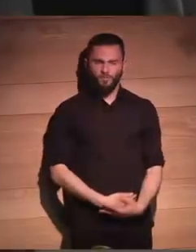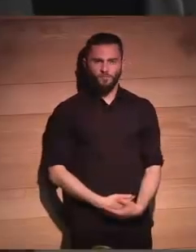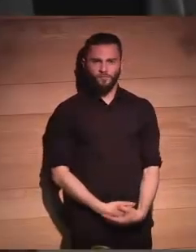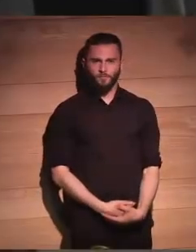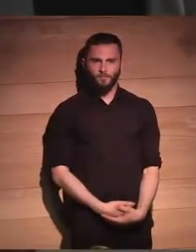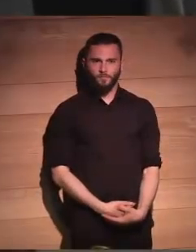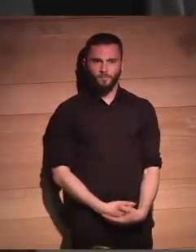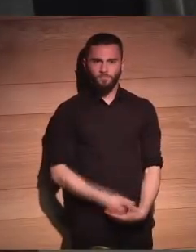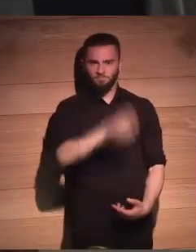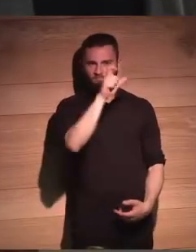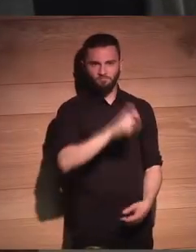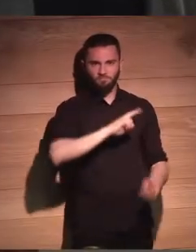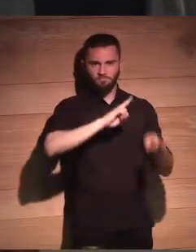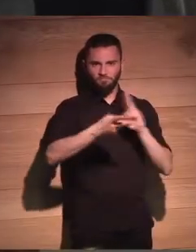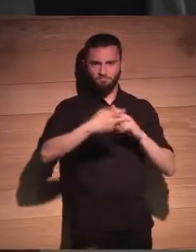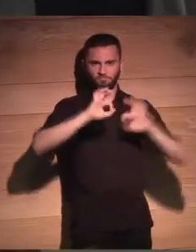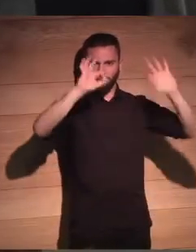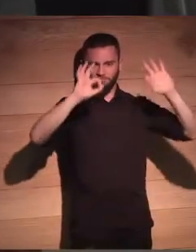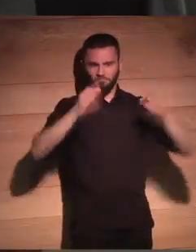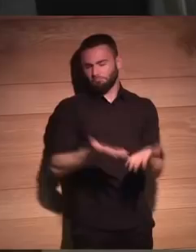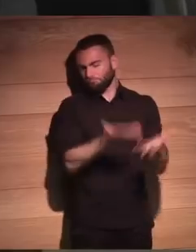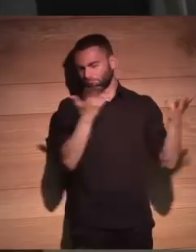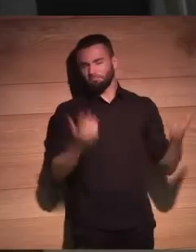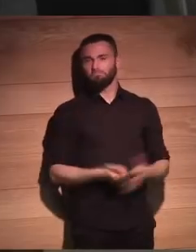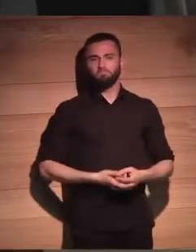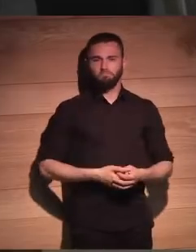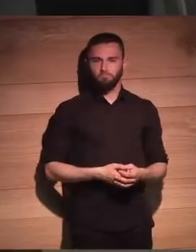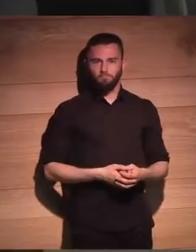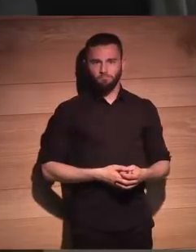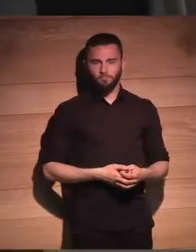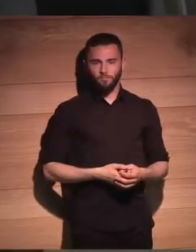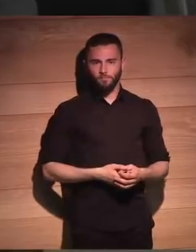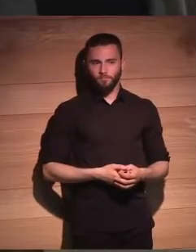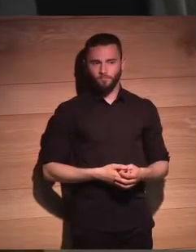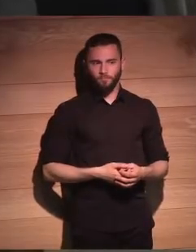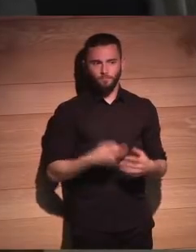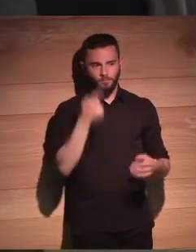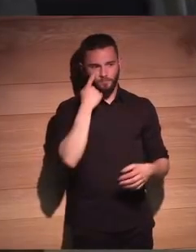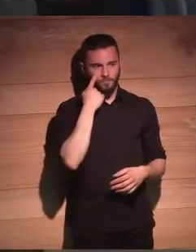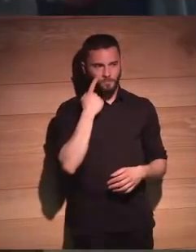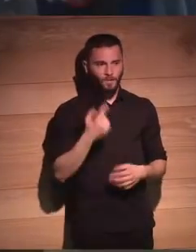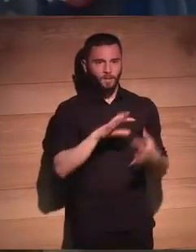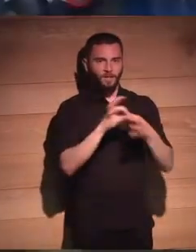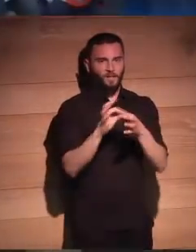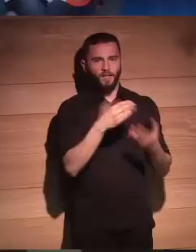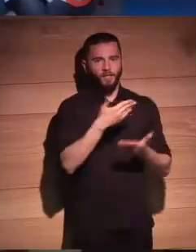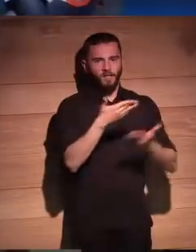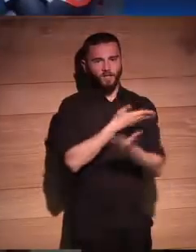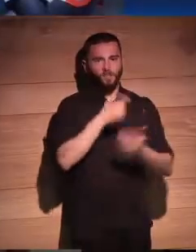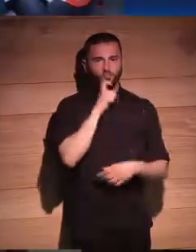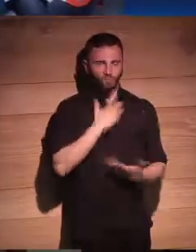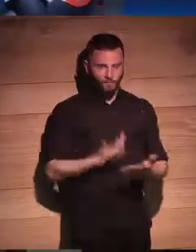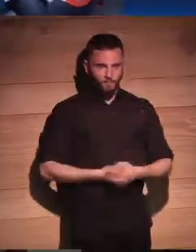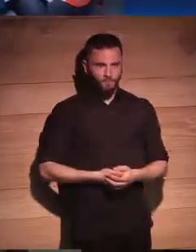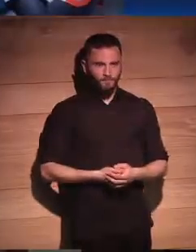te responda alguien especialmente? No, un poco pues el que más le general. apetezca hablar de la retroalimentación. Yo solo digo una cosa pequeñita